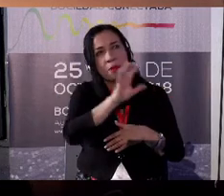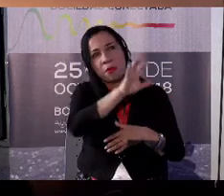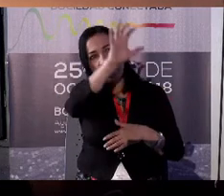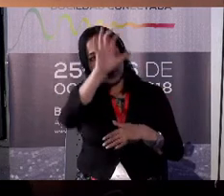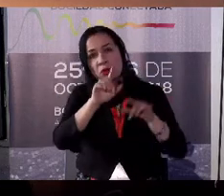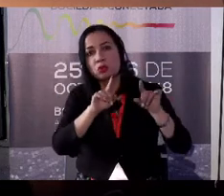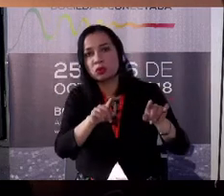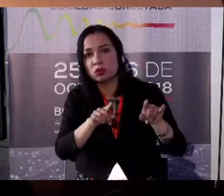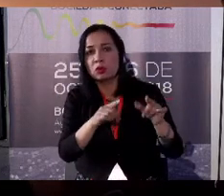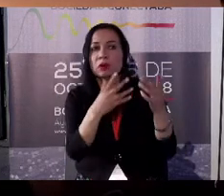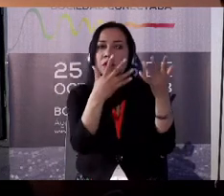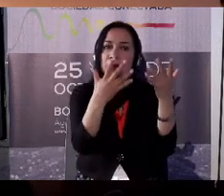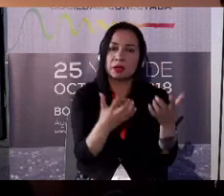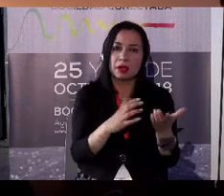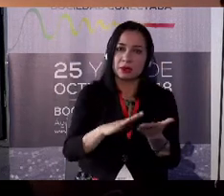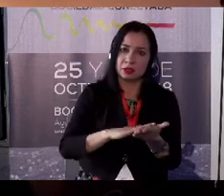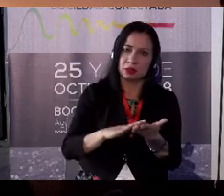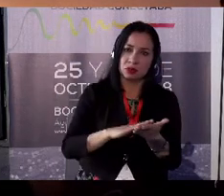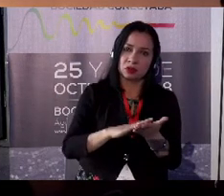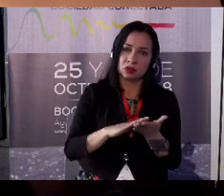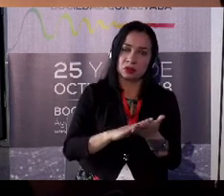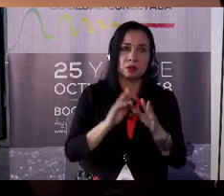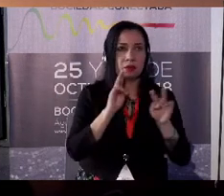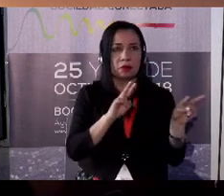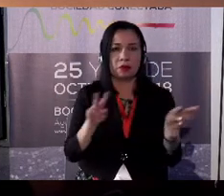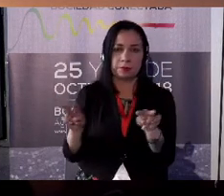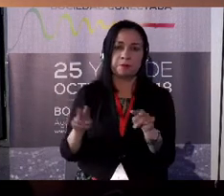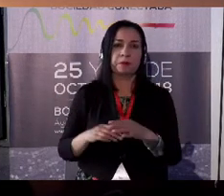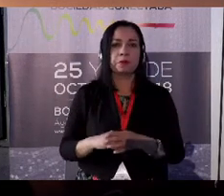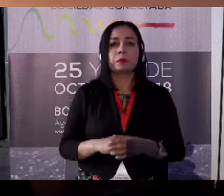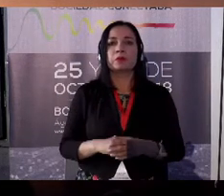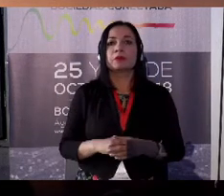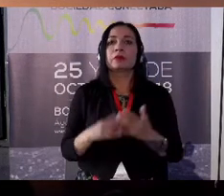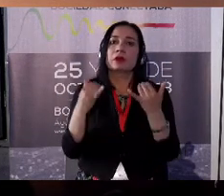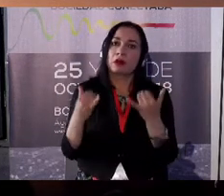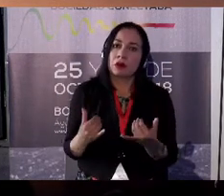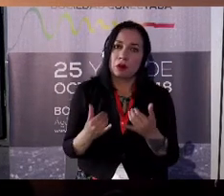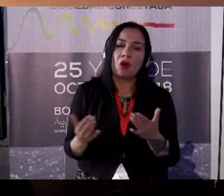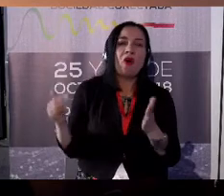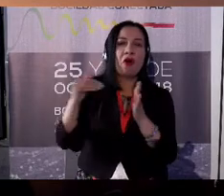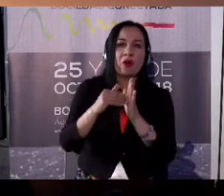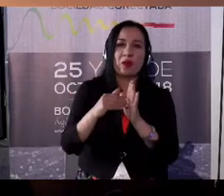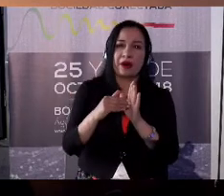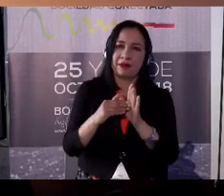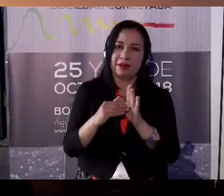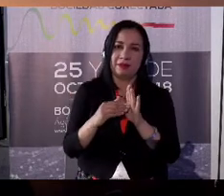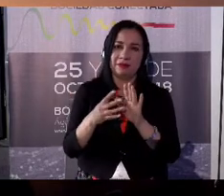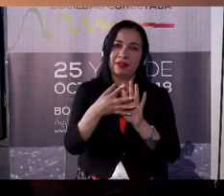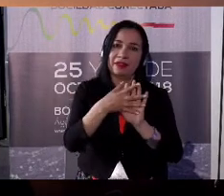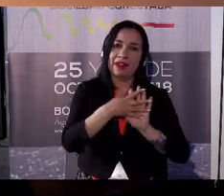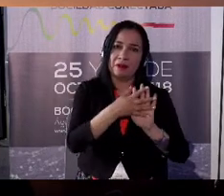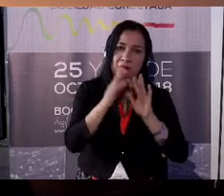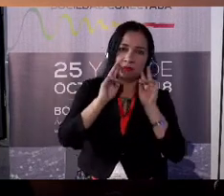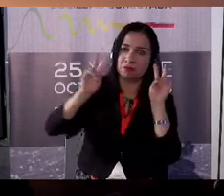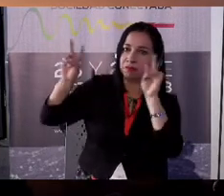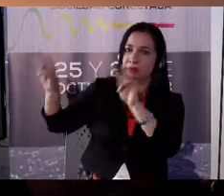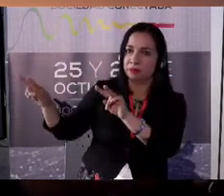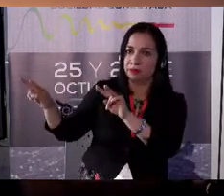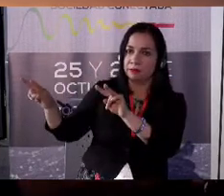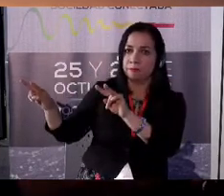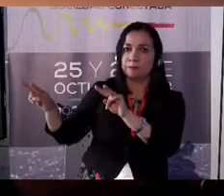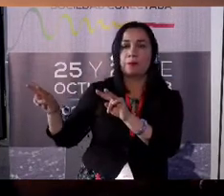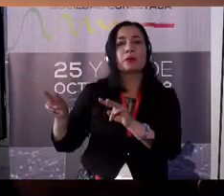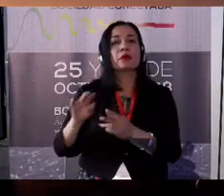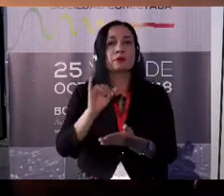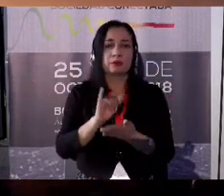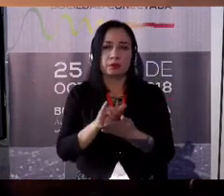se está tratando de resolver con una mirada nueva. Bueno, volvamos a la tabla y miremos. Efectivamente, en algún momento